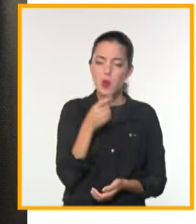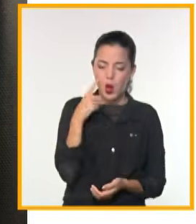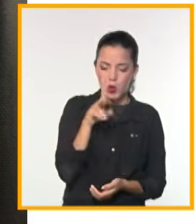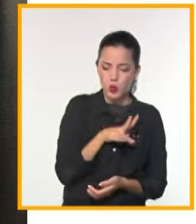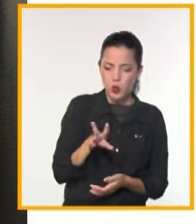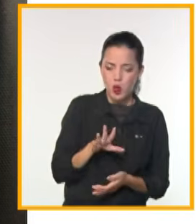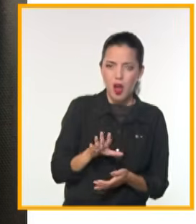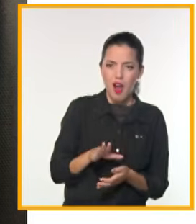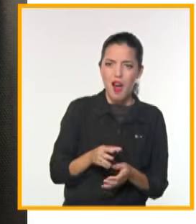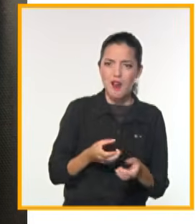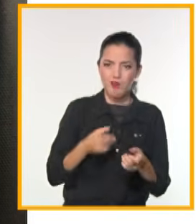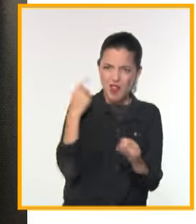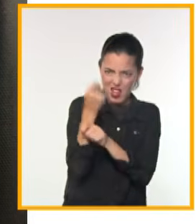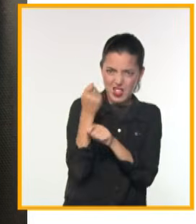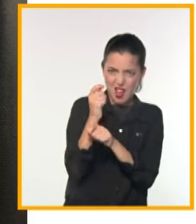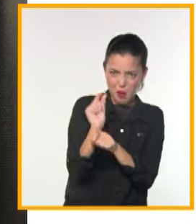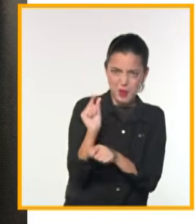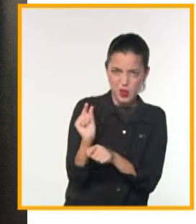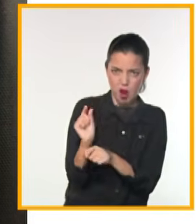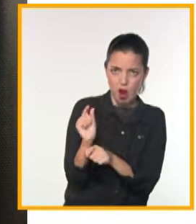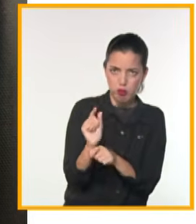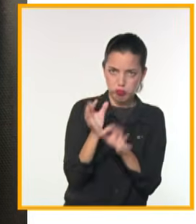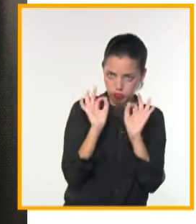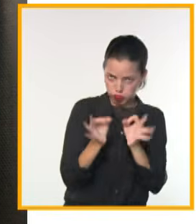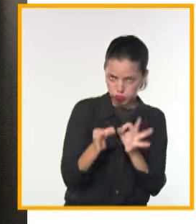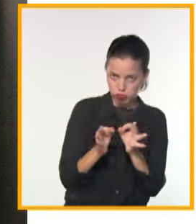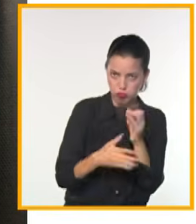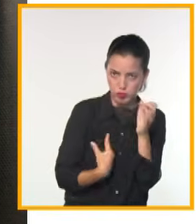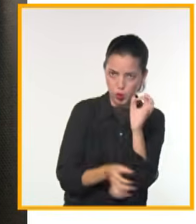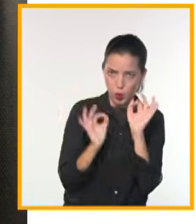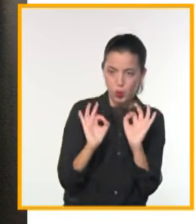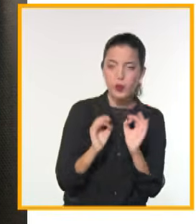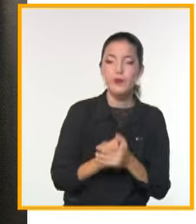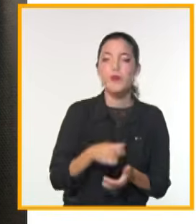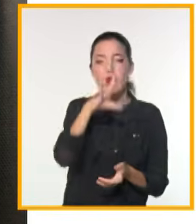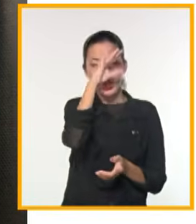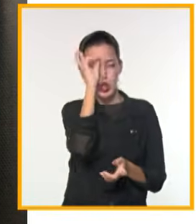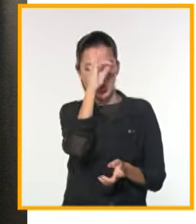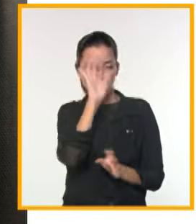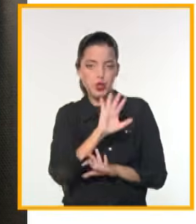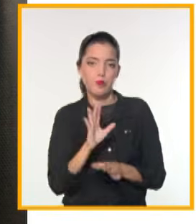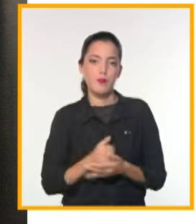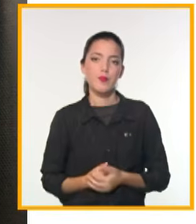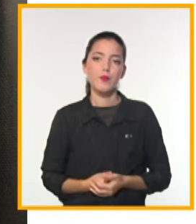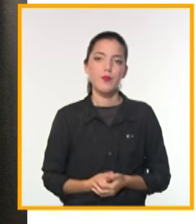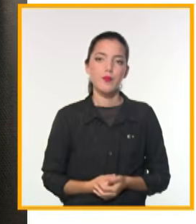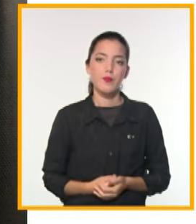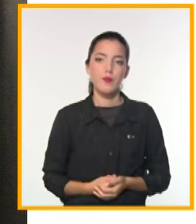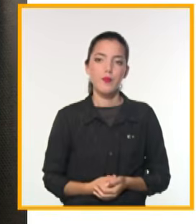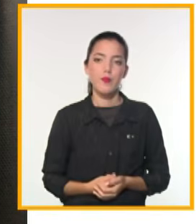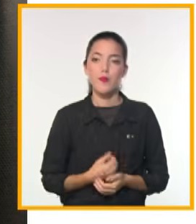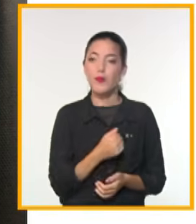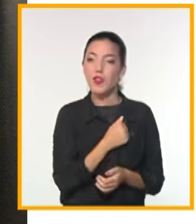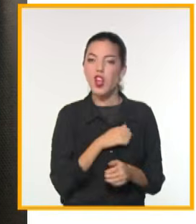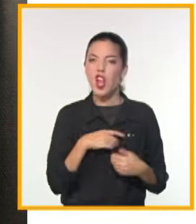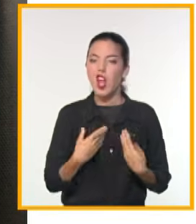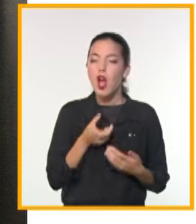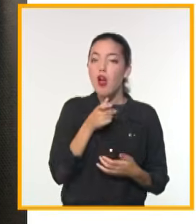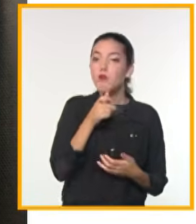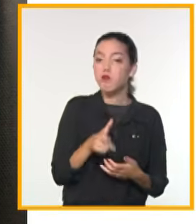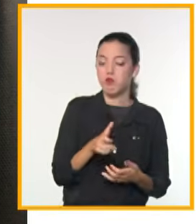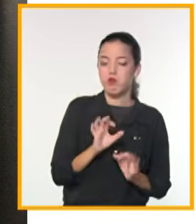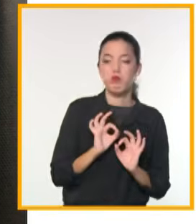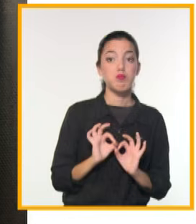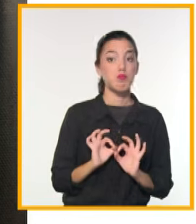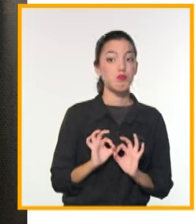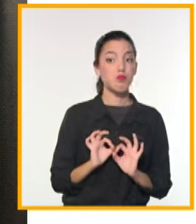loco. Usted no dio al comandante. El comandante dijo que él le iba a dar permiso a todo el mundo. ¿O usted quiere que yo hable con el comandante? Dice, no,